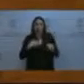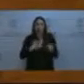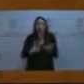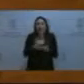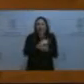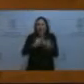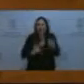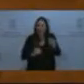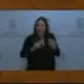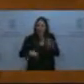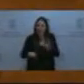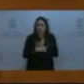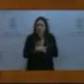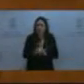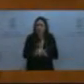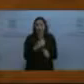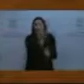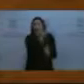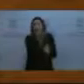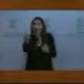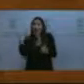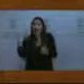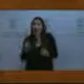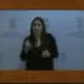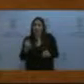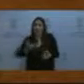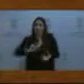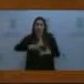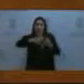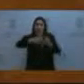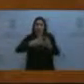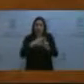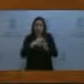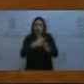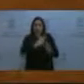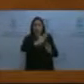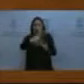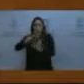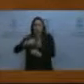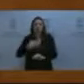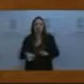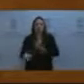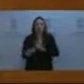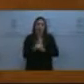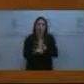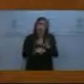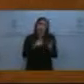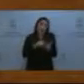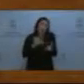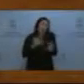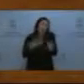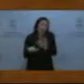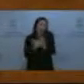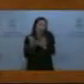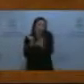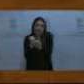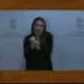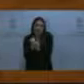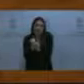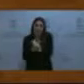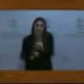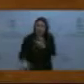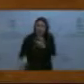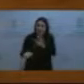renta. Cada uno, por tanto, a mayor o menor escala puede ejercer ese fraude fiscal o el fraude laboral. El fraude